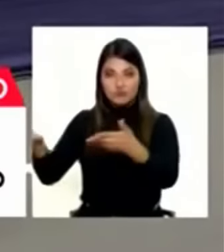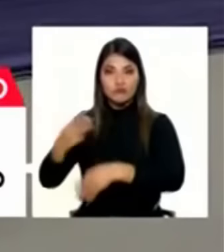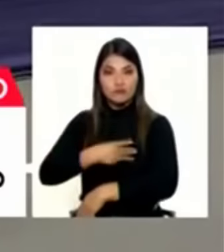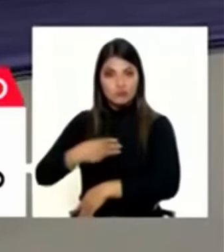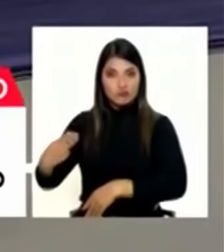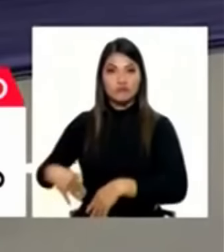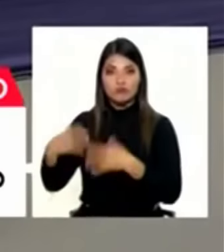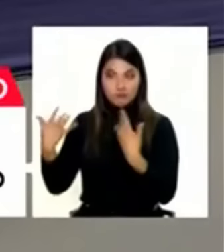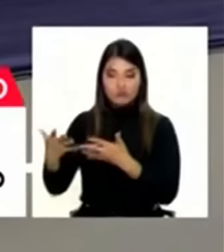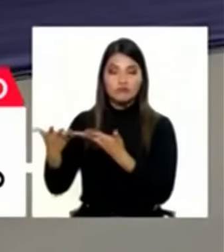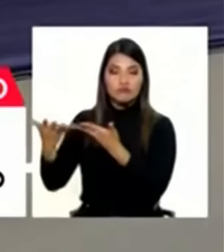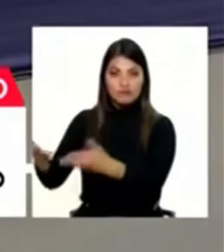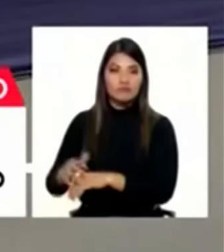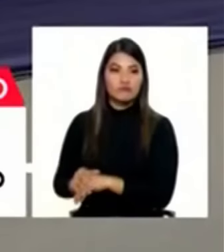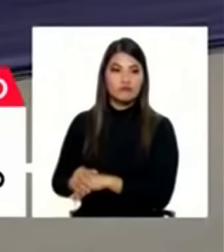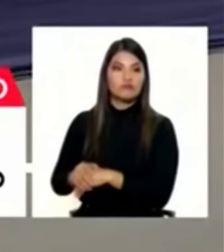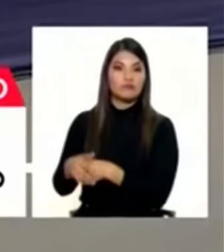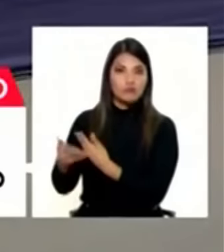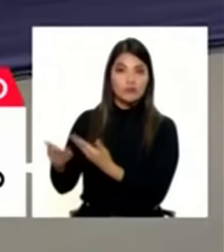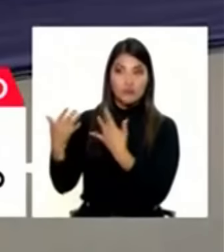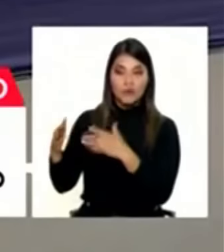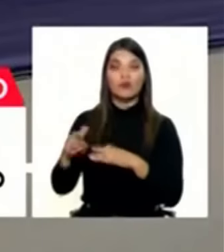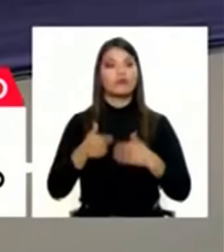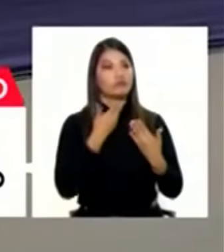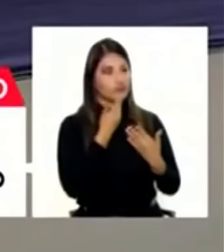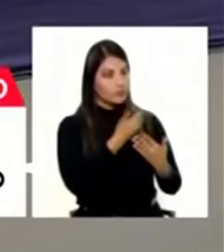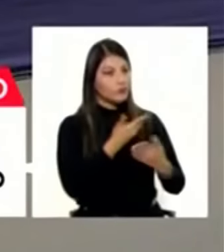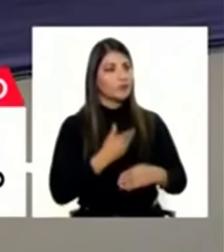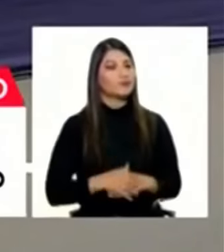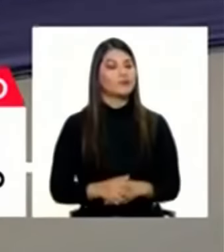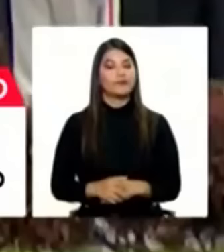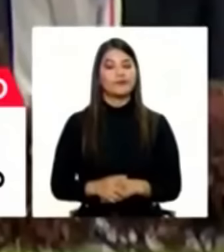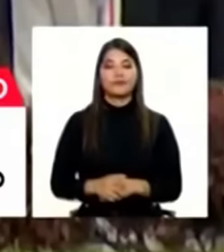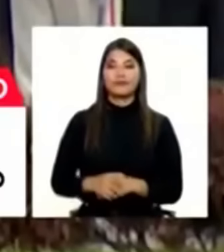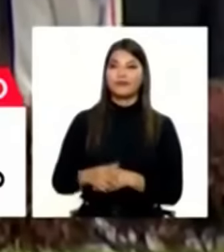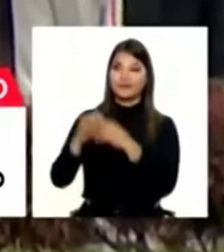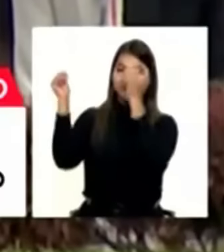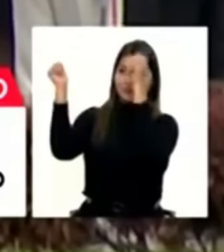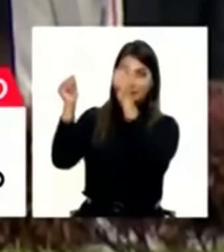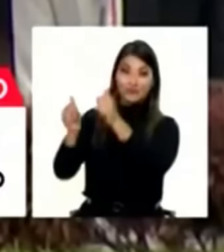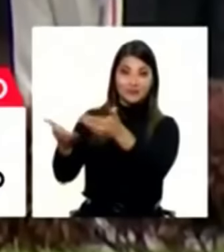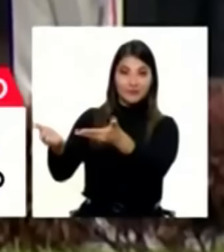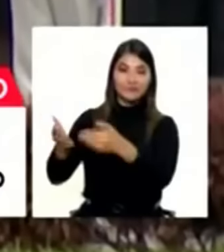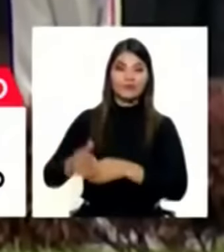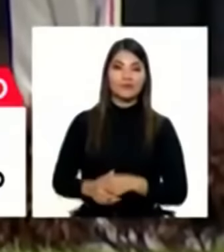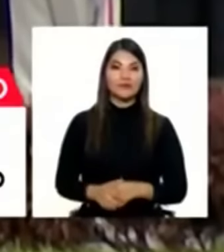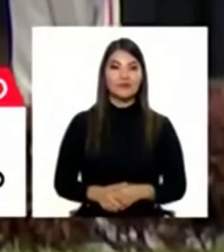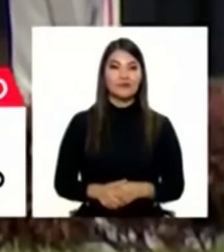ha sido entregado en el mausoleo del capitán José Abelardo Quiñones.